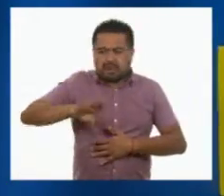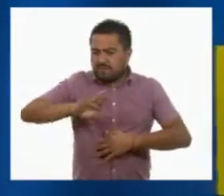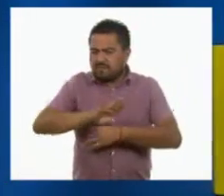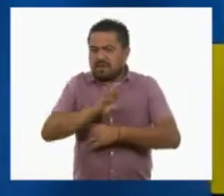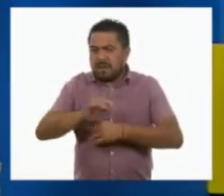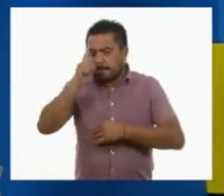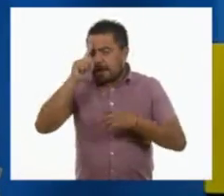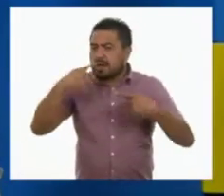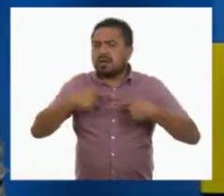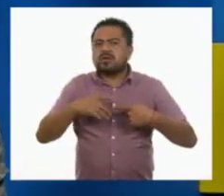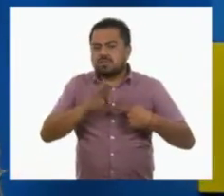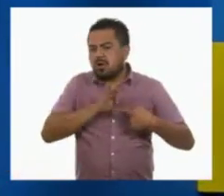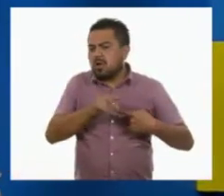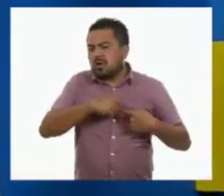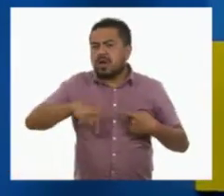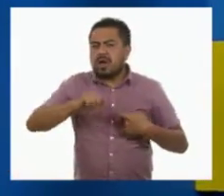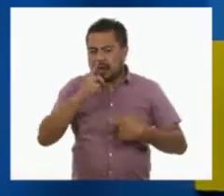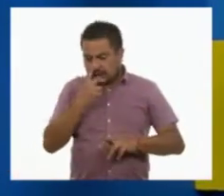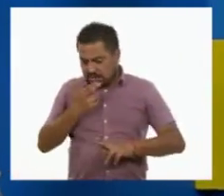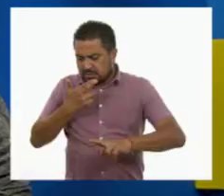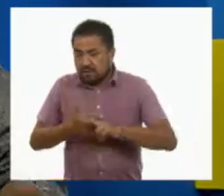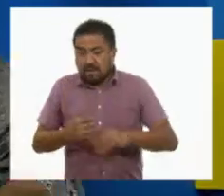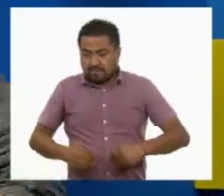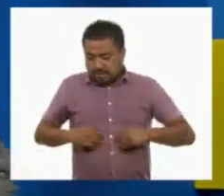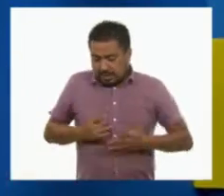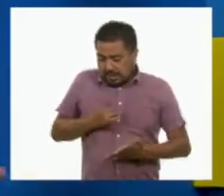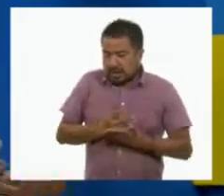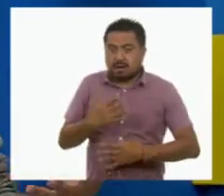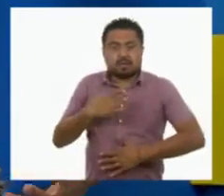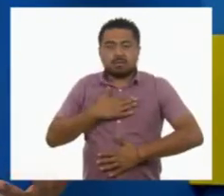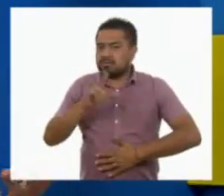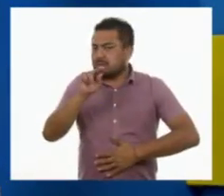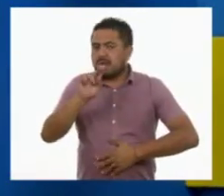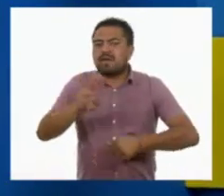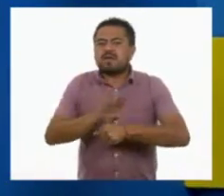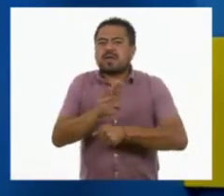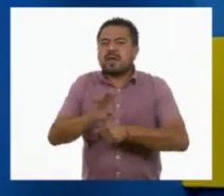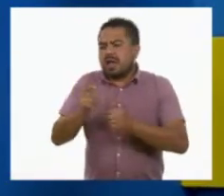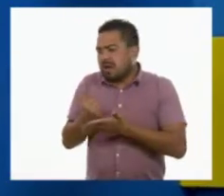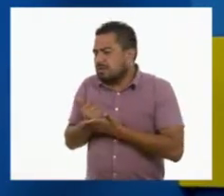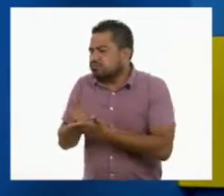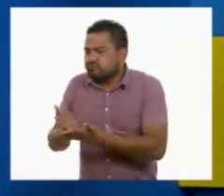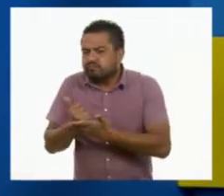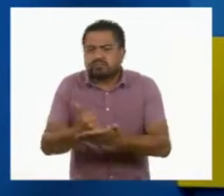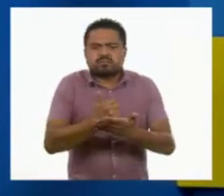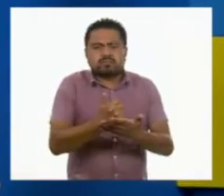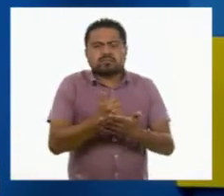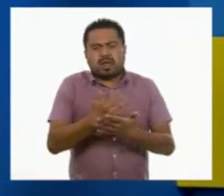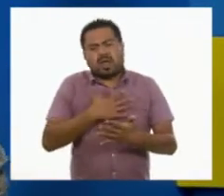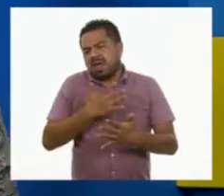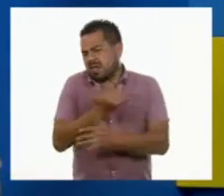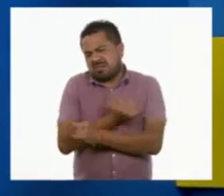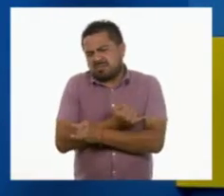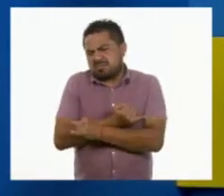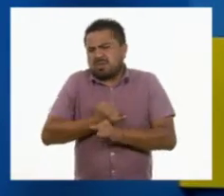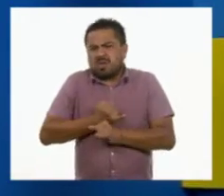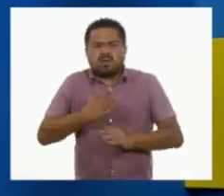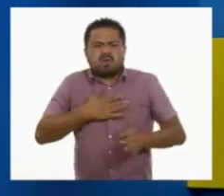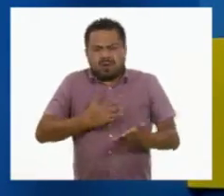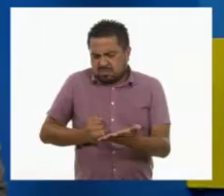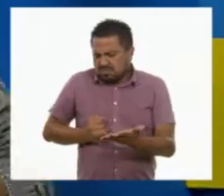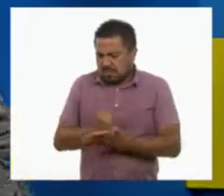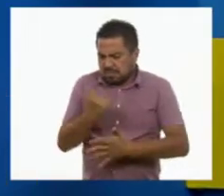demás. Podemos ser responsables no solo de nuestras vidas, sino del bienestar de los demás. Somos personas autónomas, es decir, que podemos